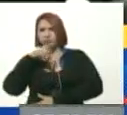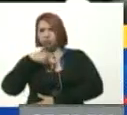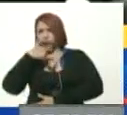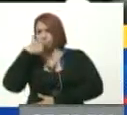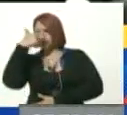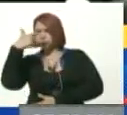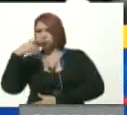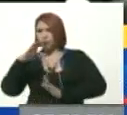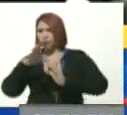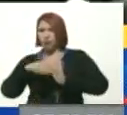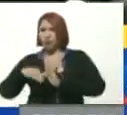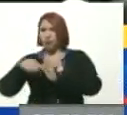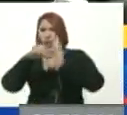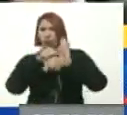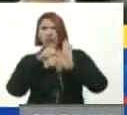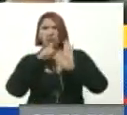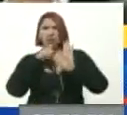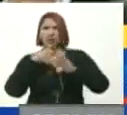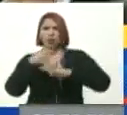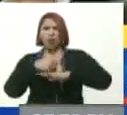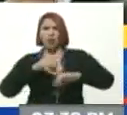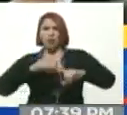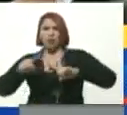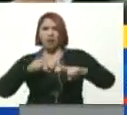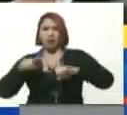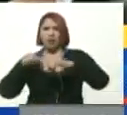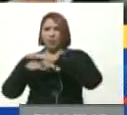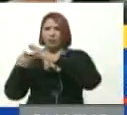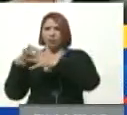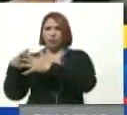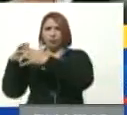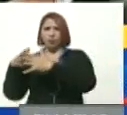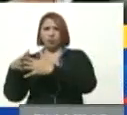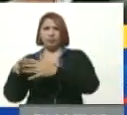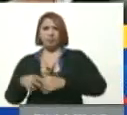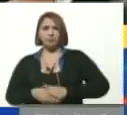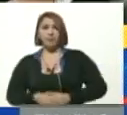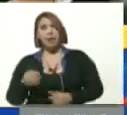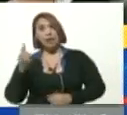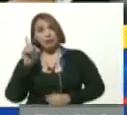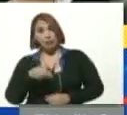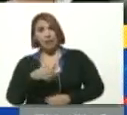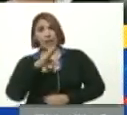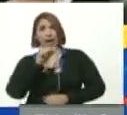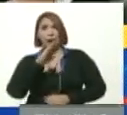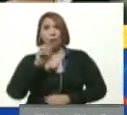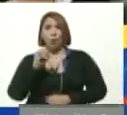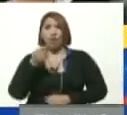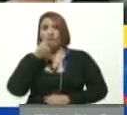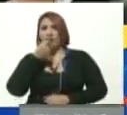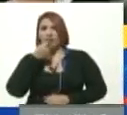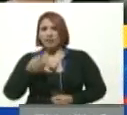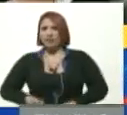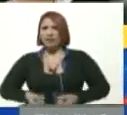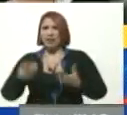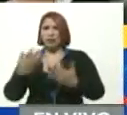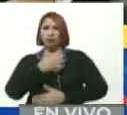y corrupto de quienes gobernaban ese país, bueno, entregaron la soberanía de Cabo